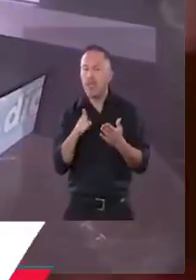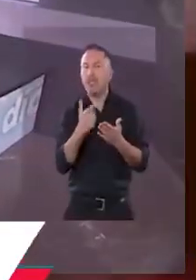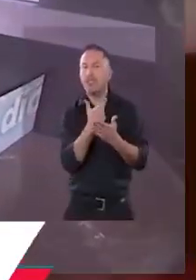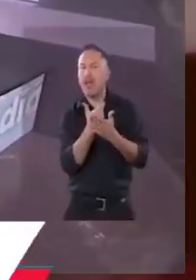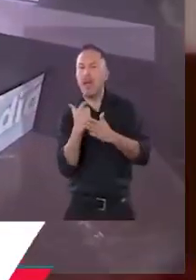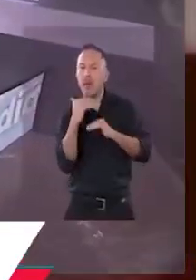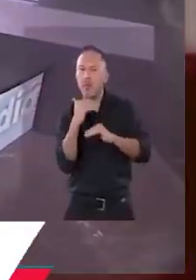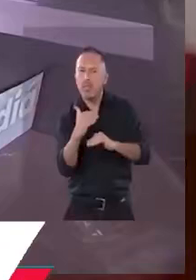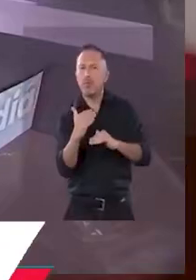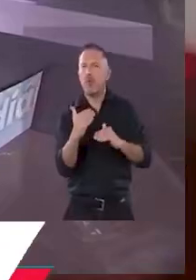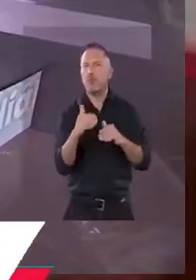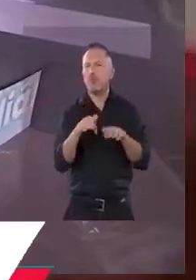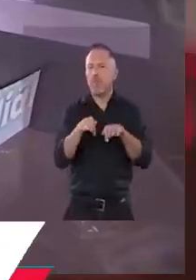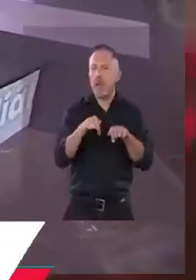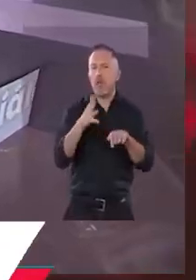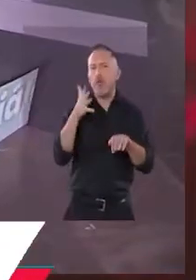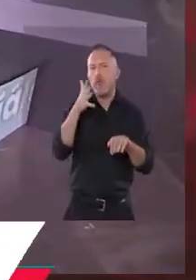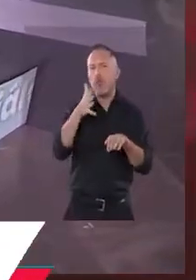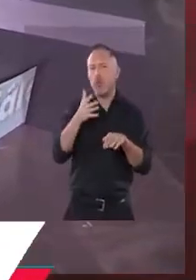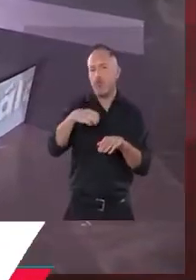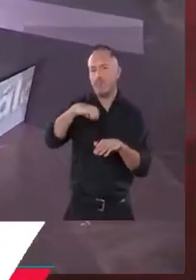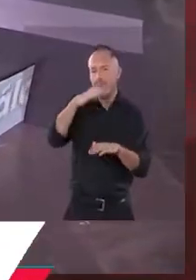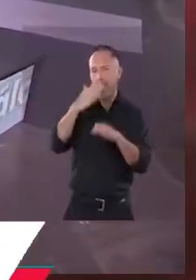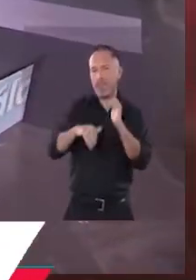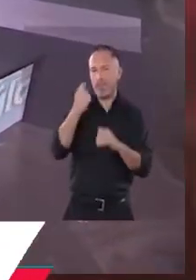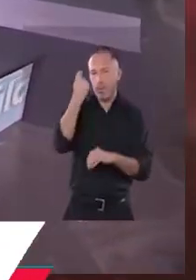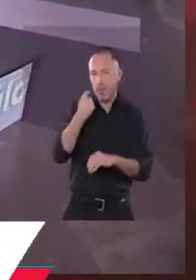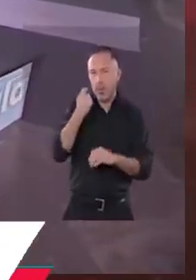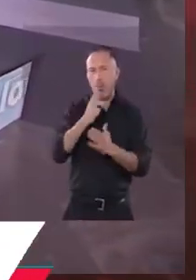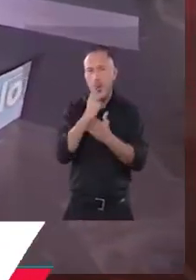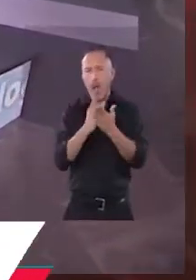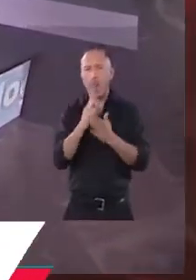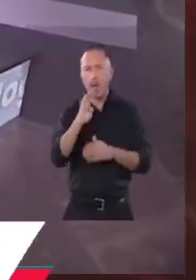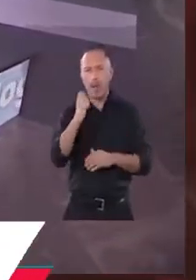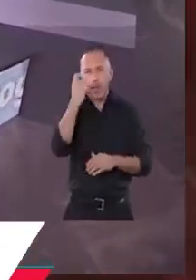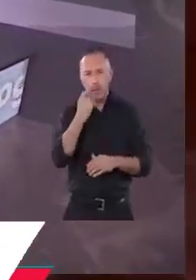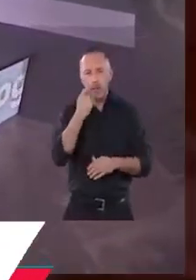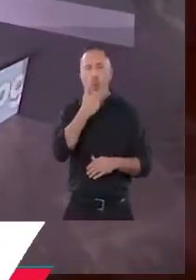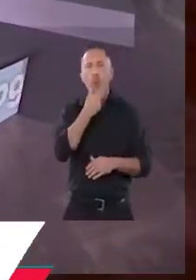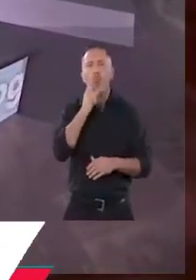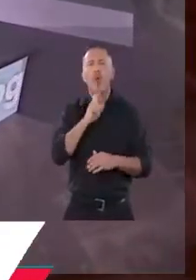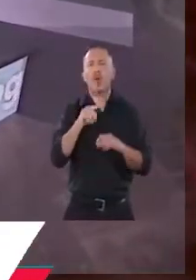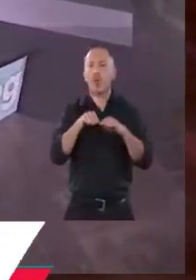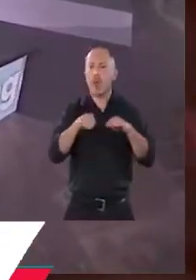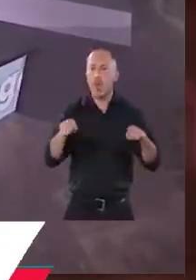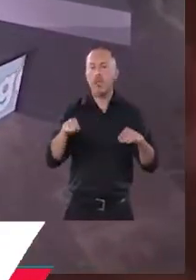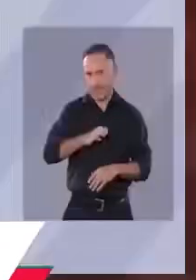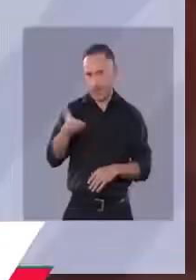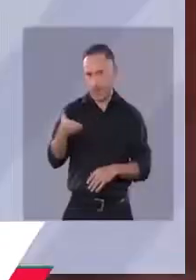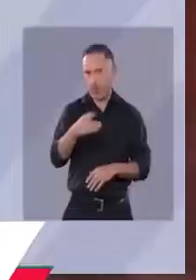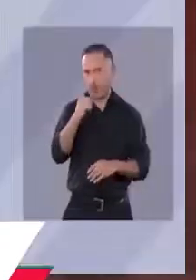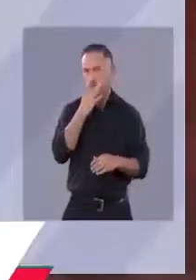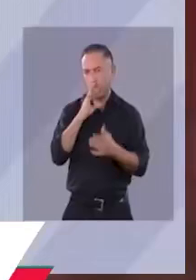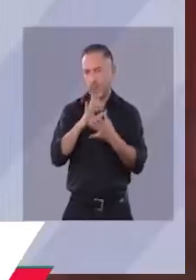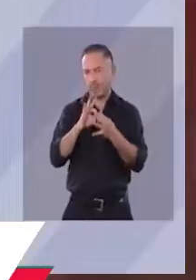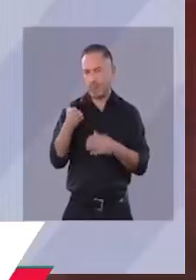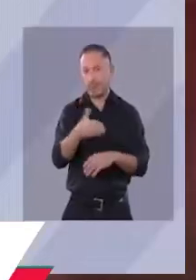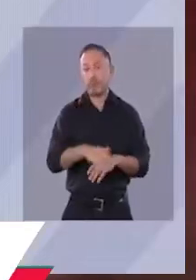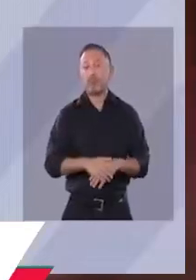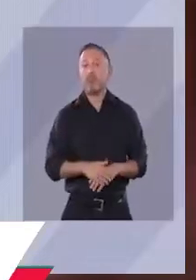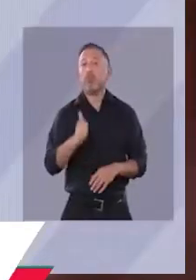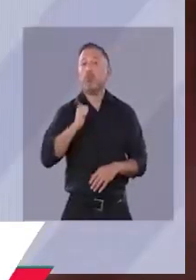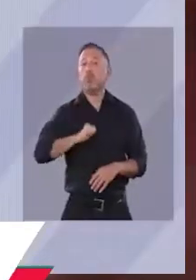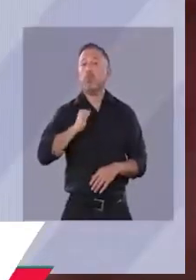incluso podría derivar en una revuelta armada, pero de eso ya nadie se acuerda, ¿no? Y menos